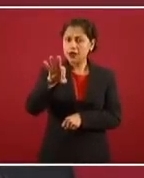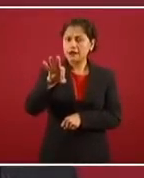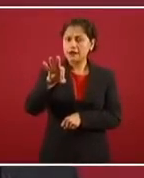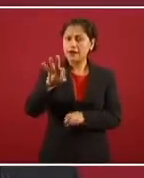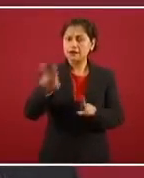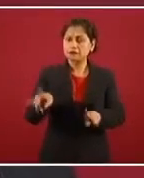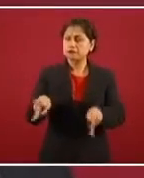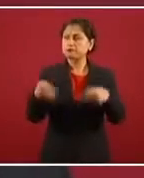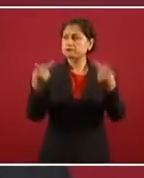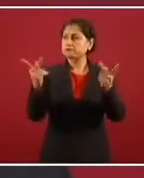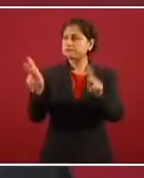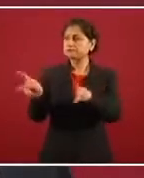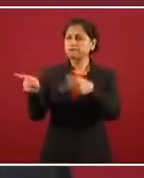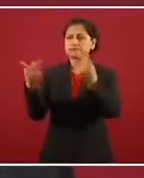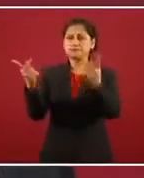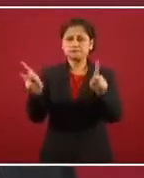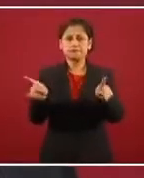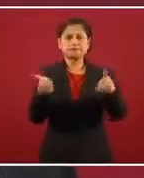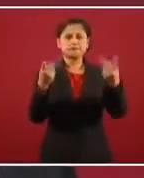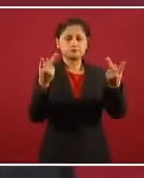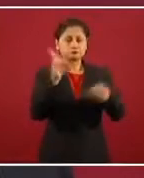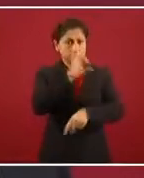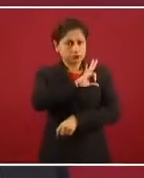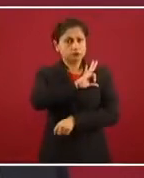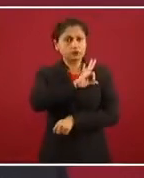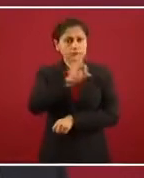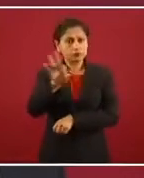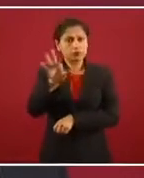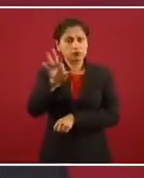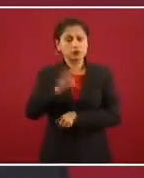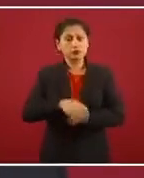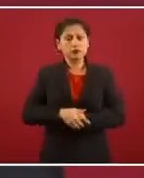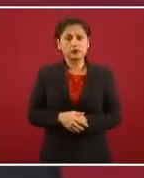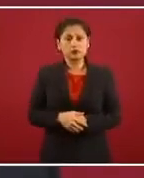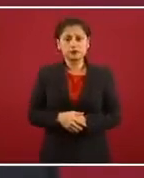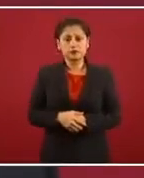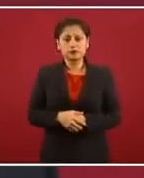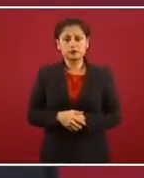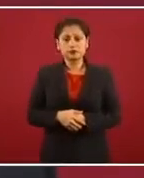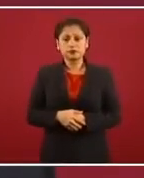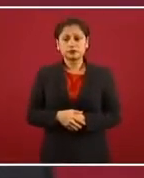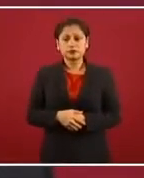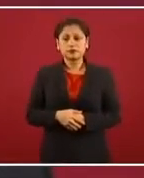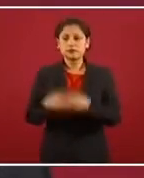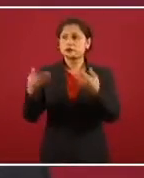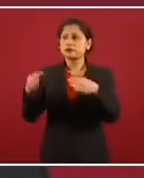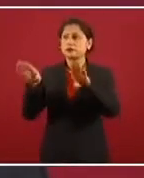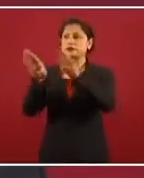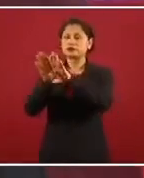fuerte del mundo. No se han cerrado las fronteras.